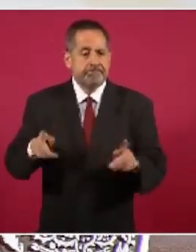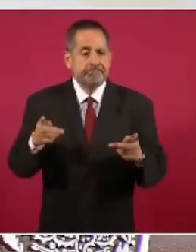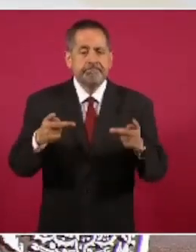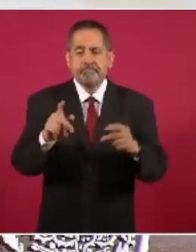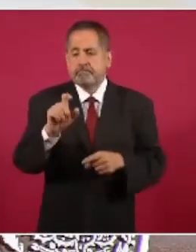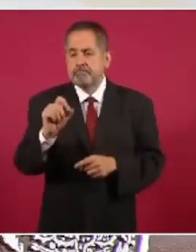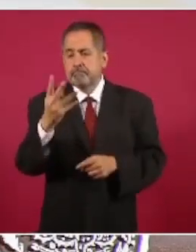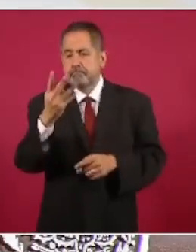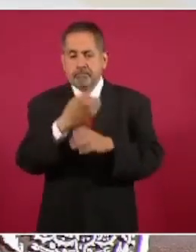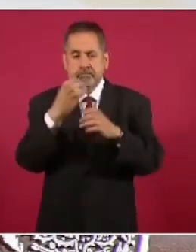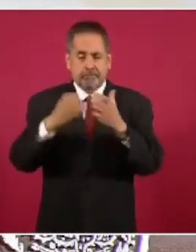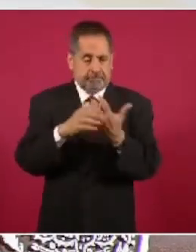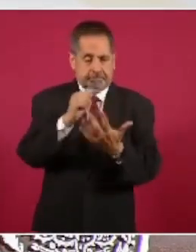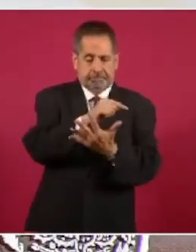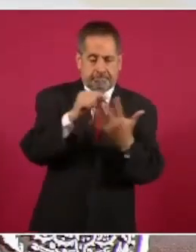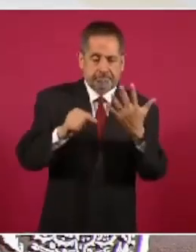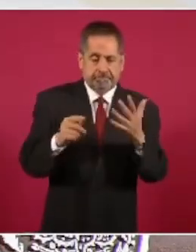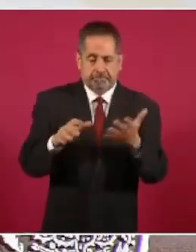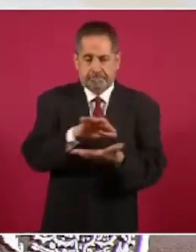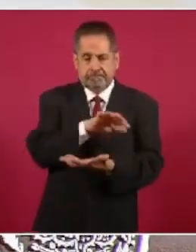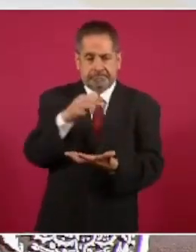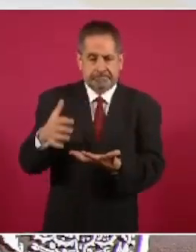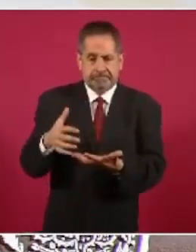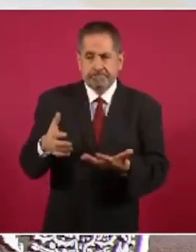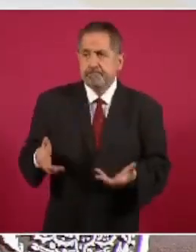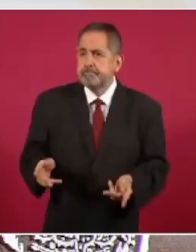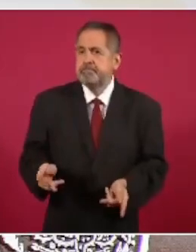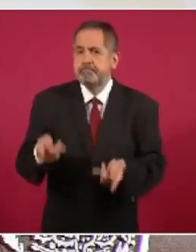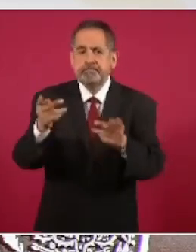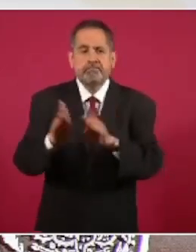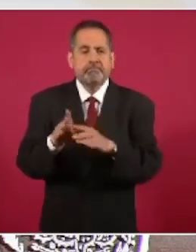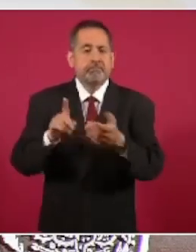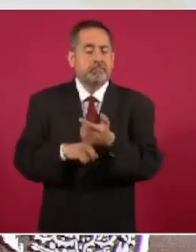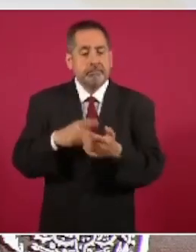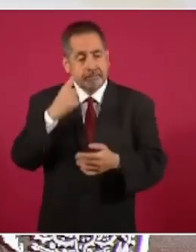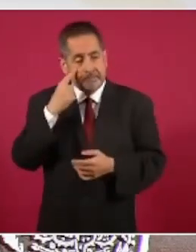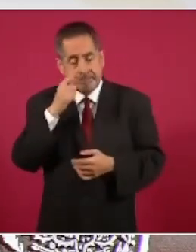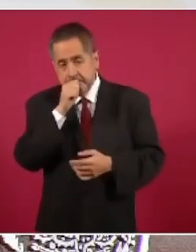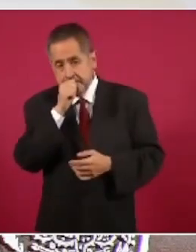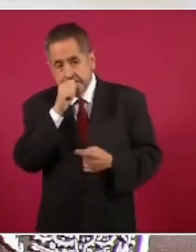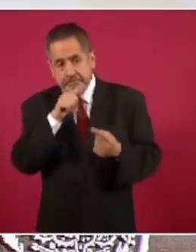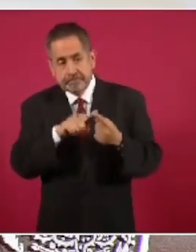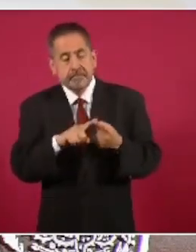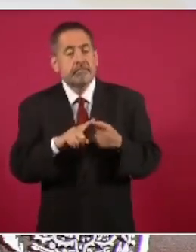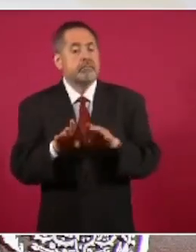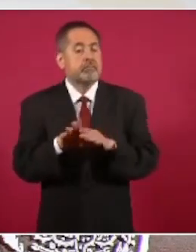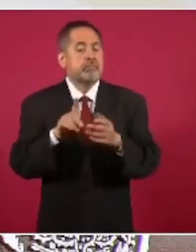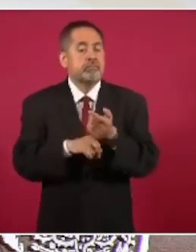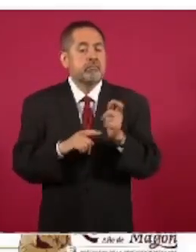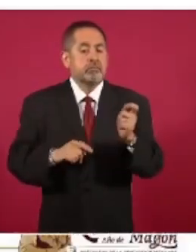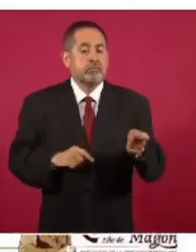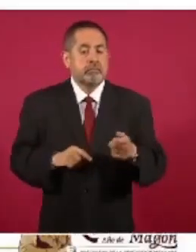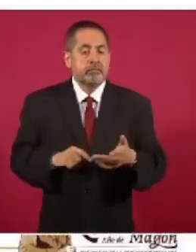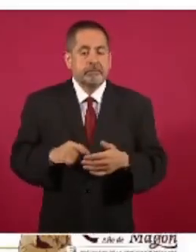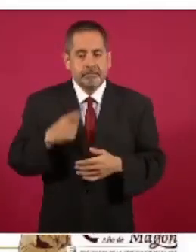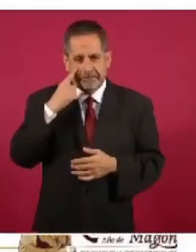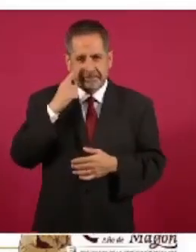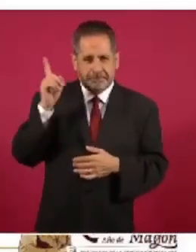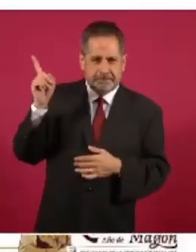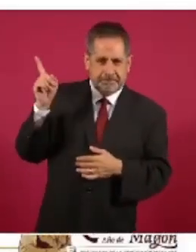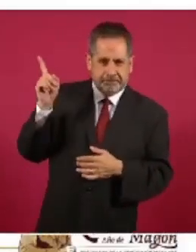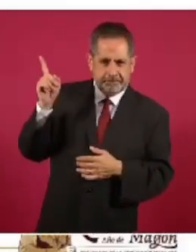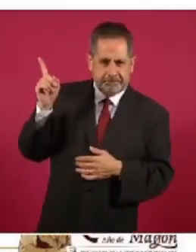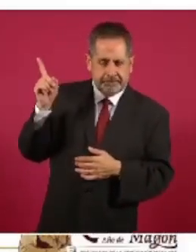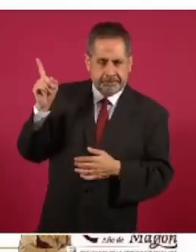venido comportando en la semana que cerró. El índice nacional de precios al consumidor, que es la raya negra que